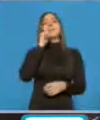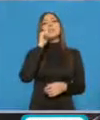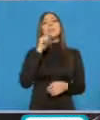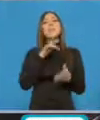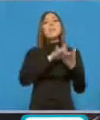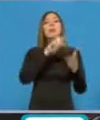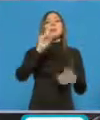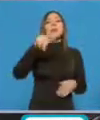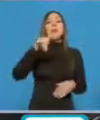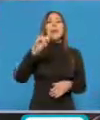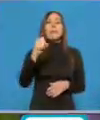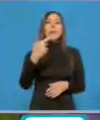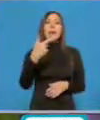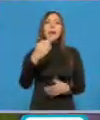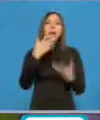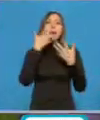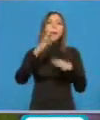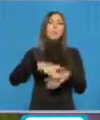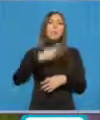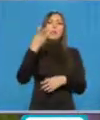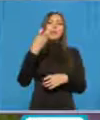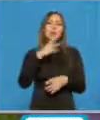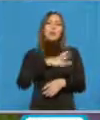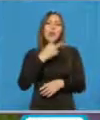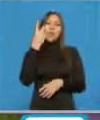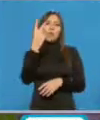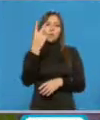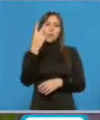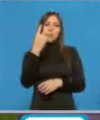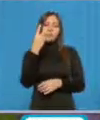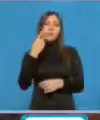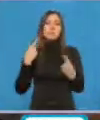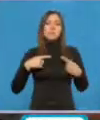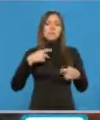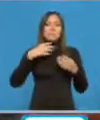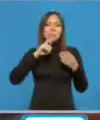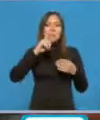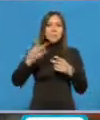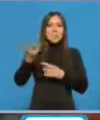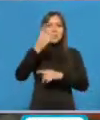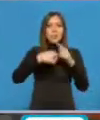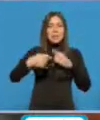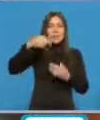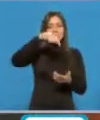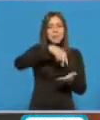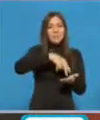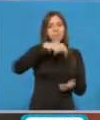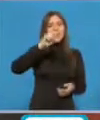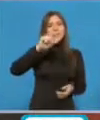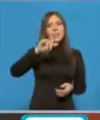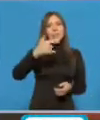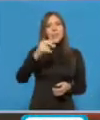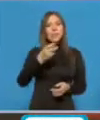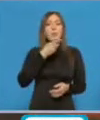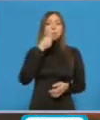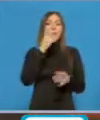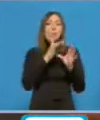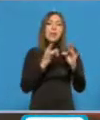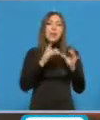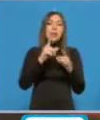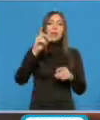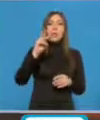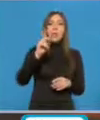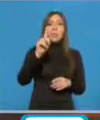hay 2 apariciones en México. La primera es en 1519, que se aparece Santiago, según relata López de